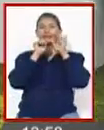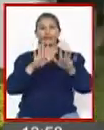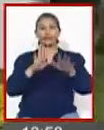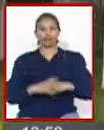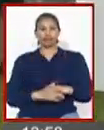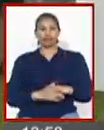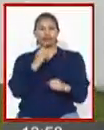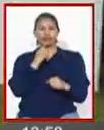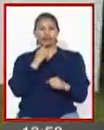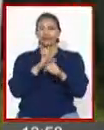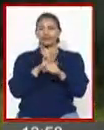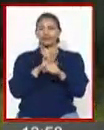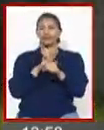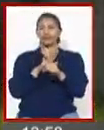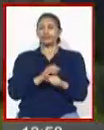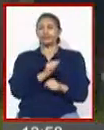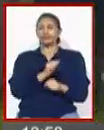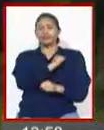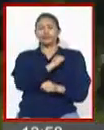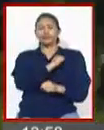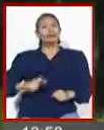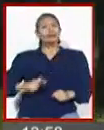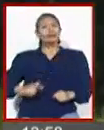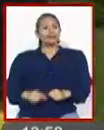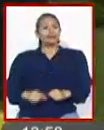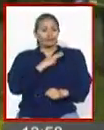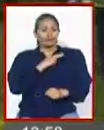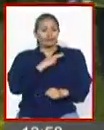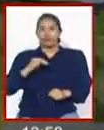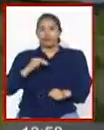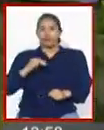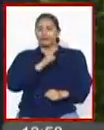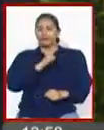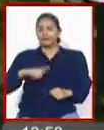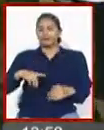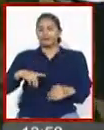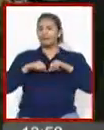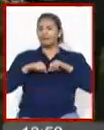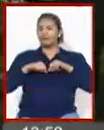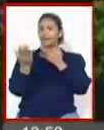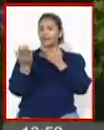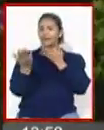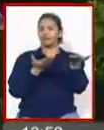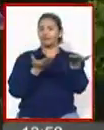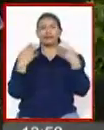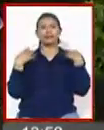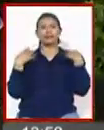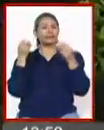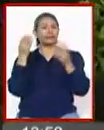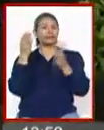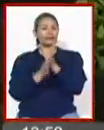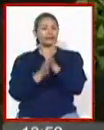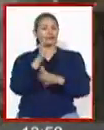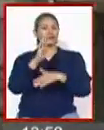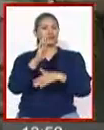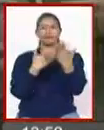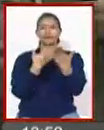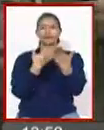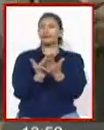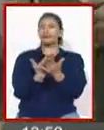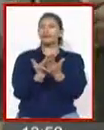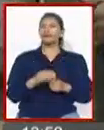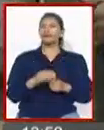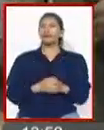El compromiso de nuestro gobierno municipal, de nuestro alcalde, seguir con obras, con servicios, con salud gratuita para todos, pero